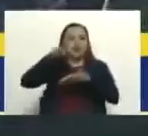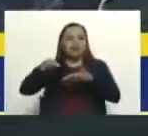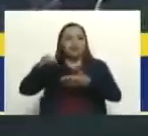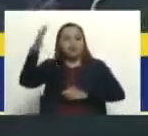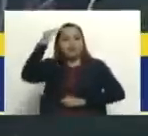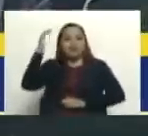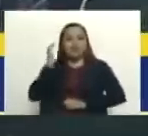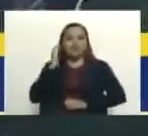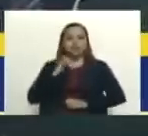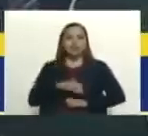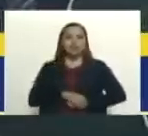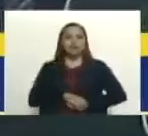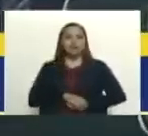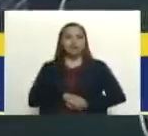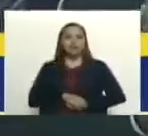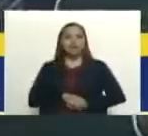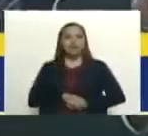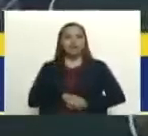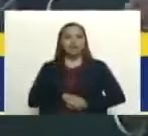Tibisay.